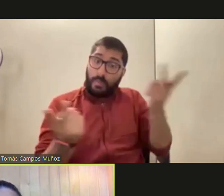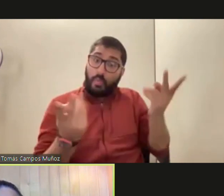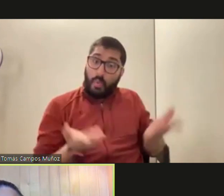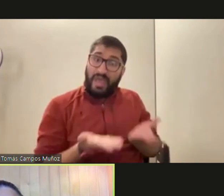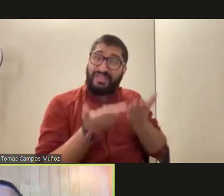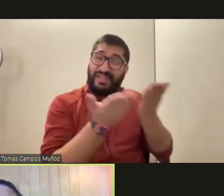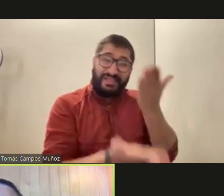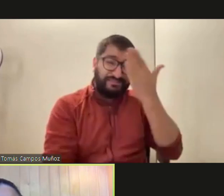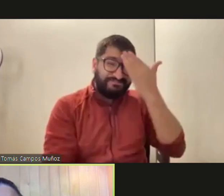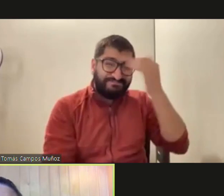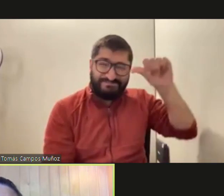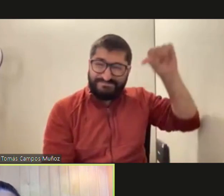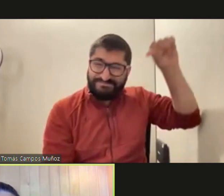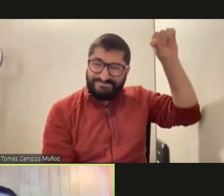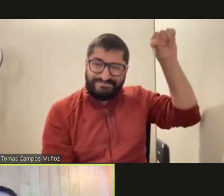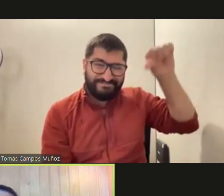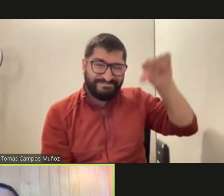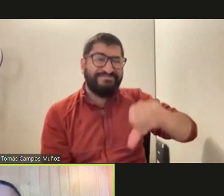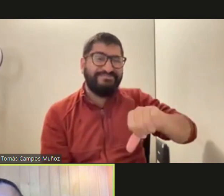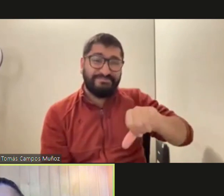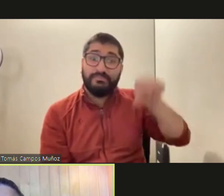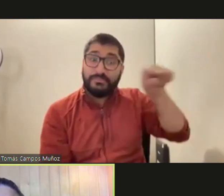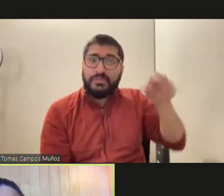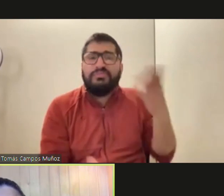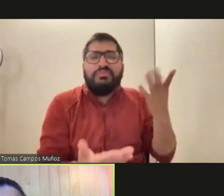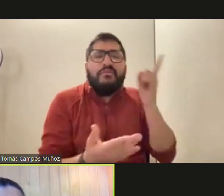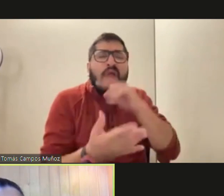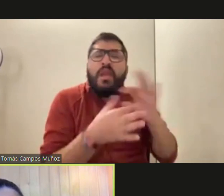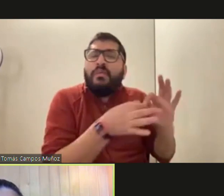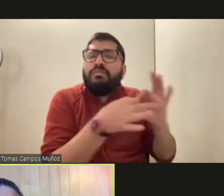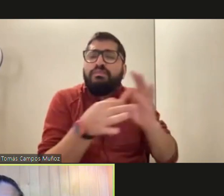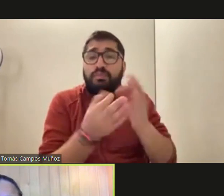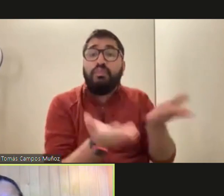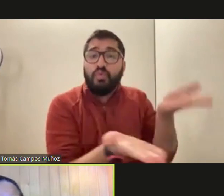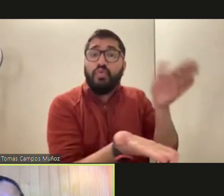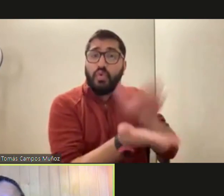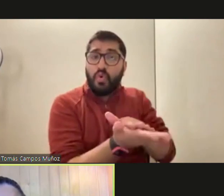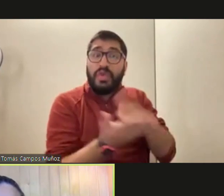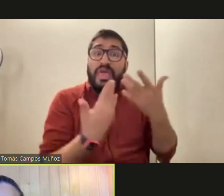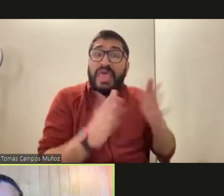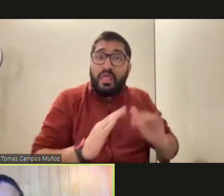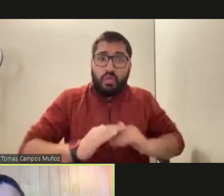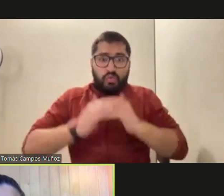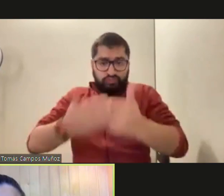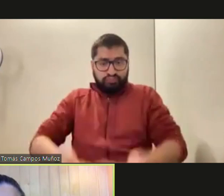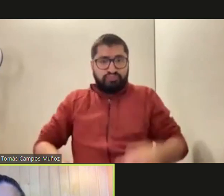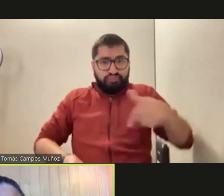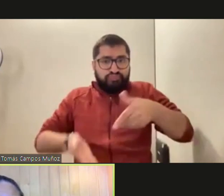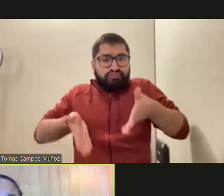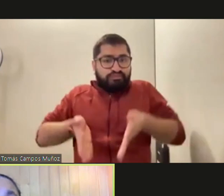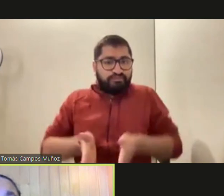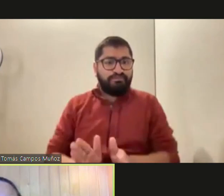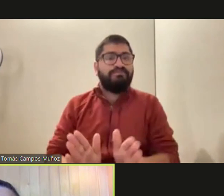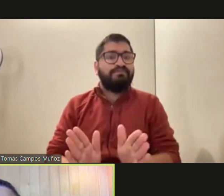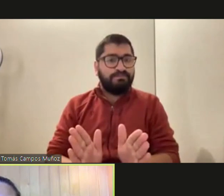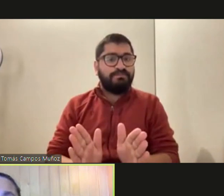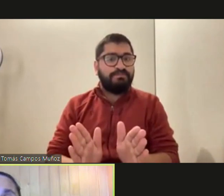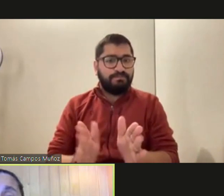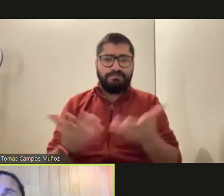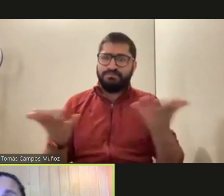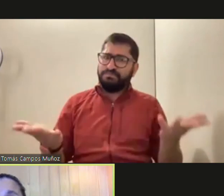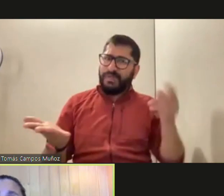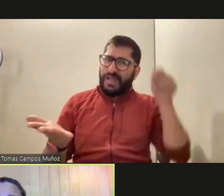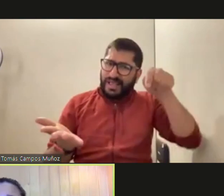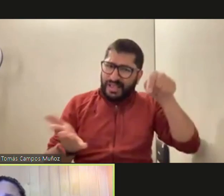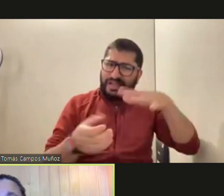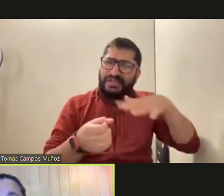personas, por ejemplo, en el hospital, cuando pedimos acceso en el hospital, eso no tenemos el acceso. Hay personas que han muerto,